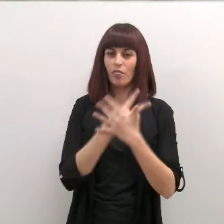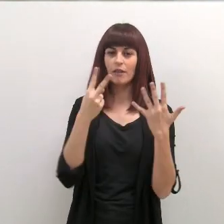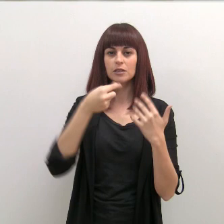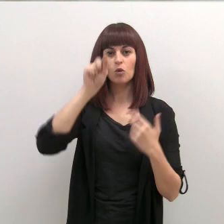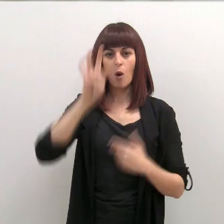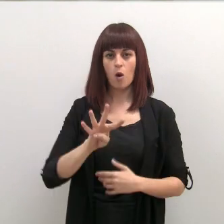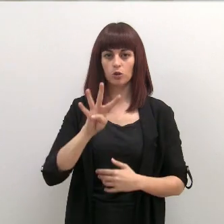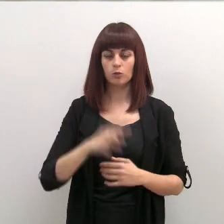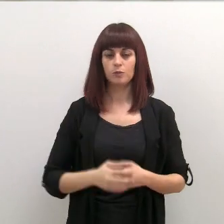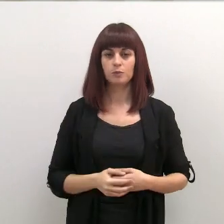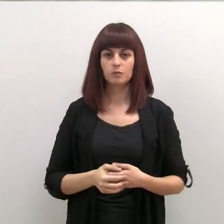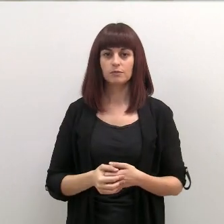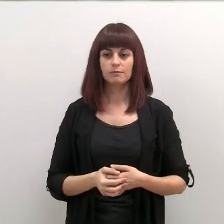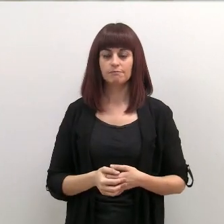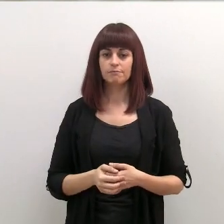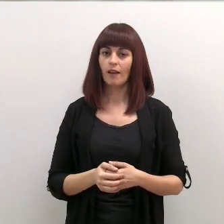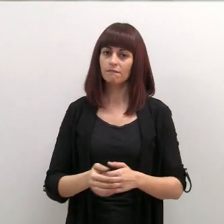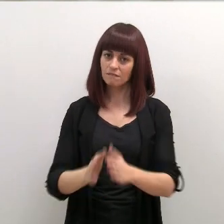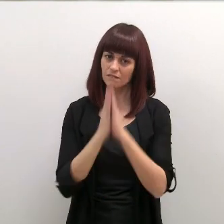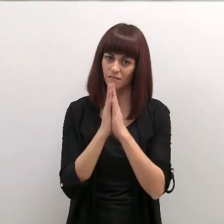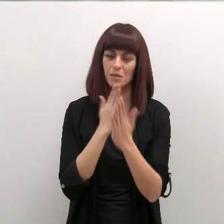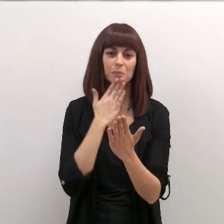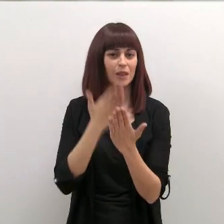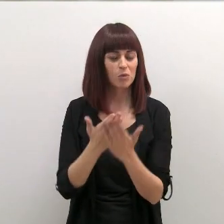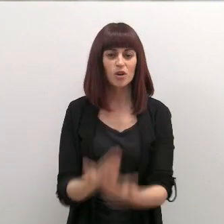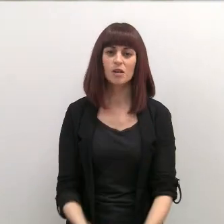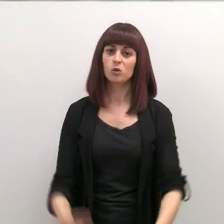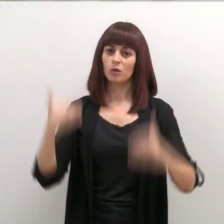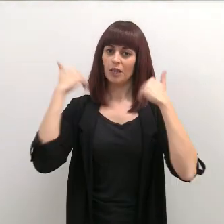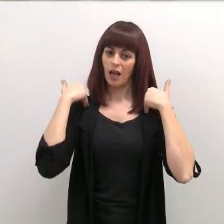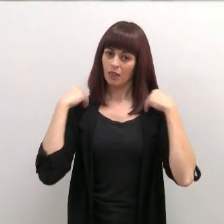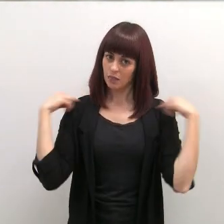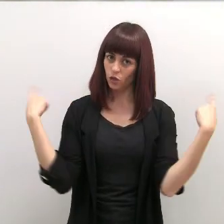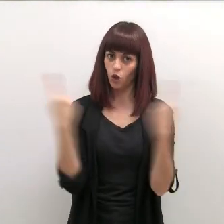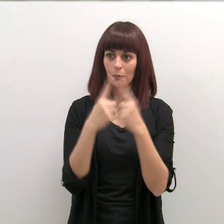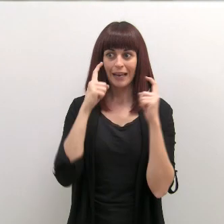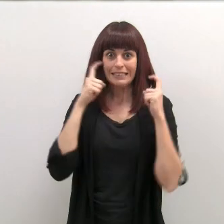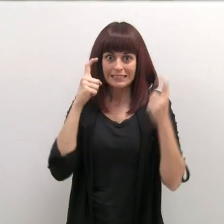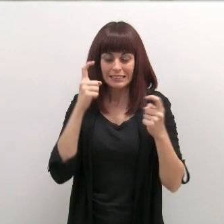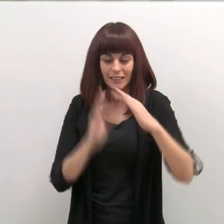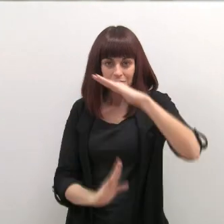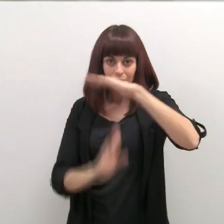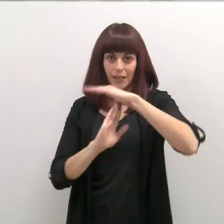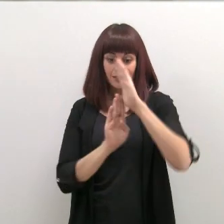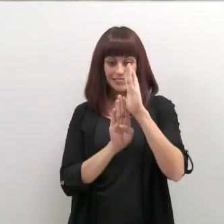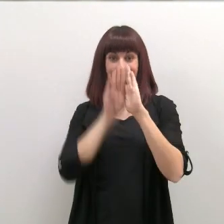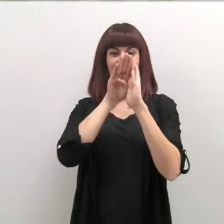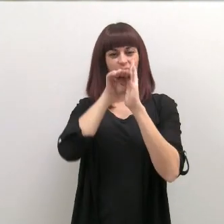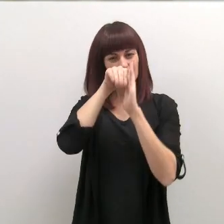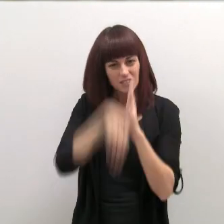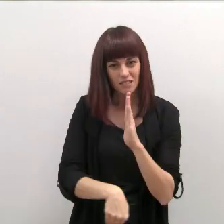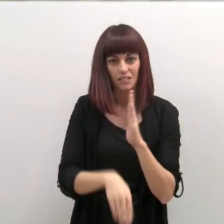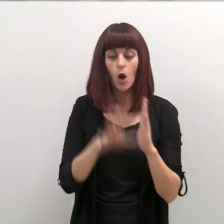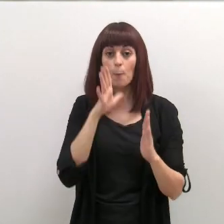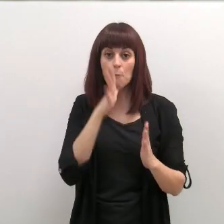17,4%. Volvemos a apelar a esta responsabilidad para intentar frenar esta transmisión, puesto